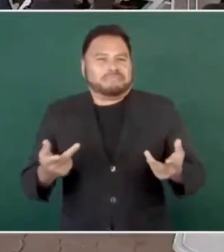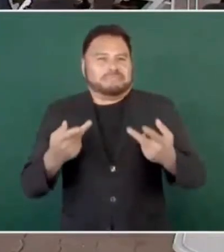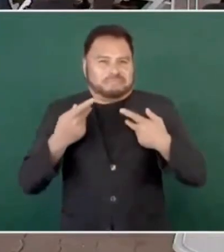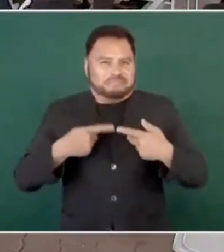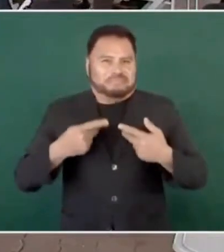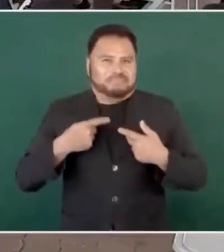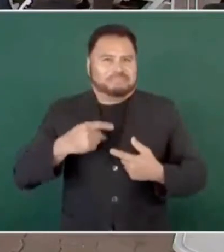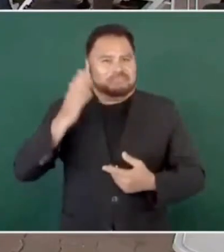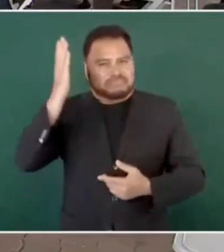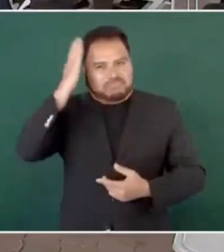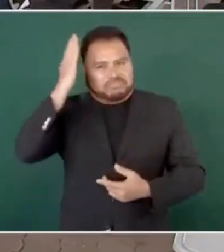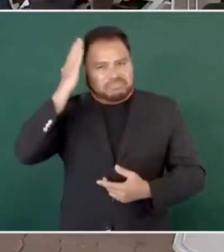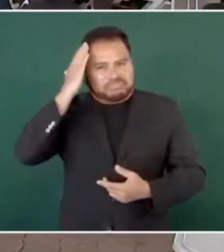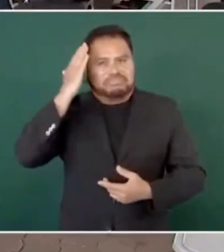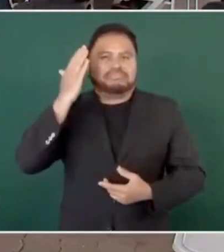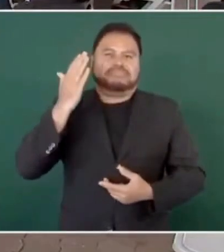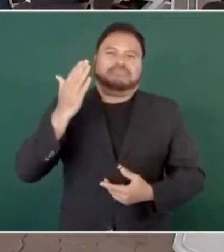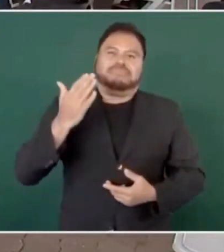dirigentes